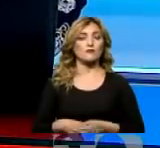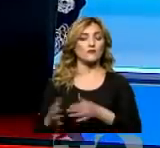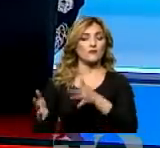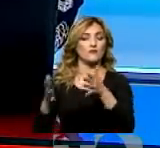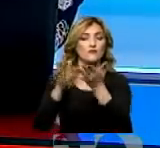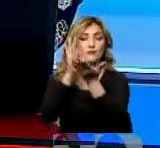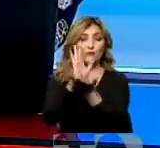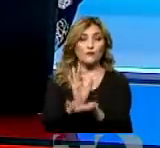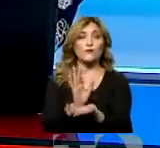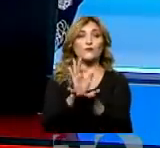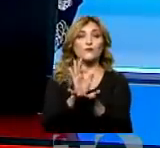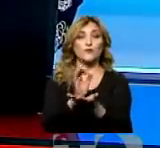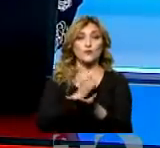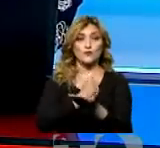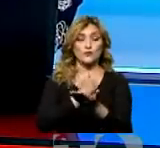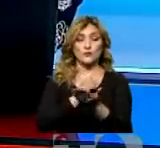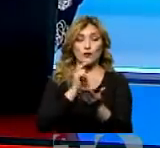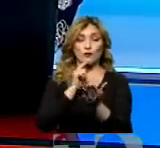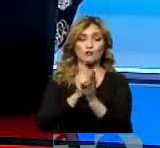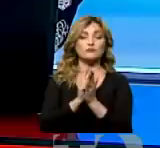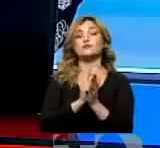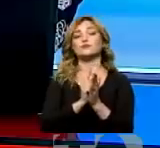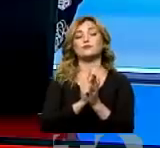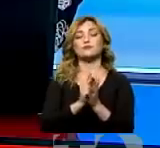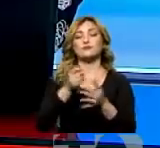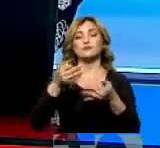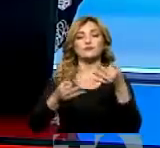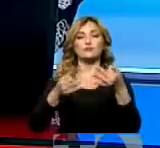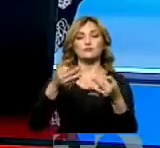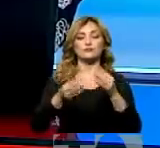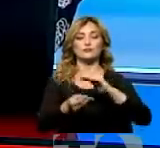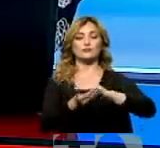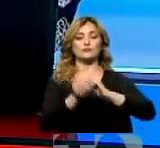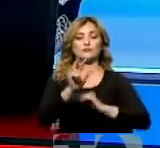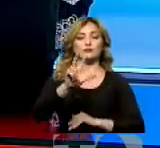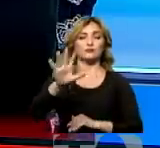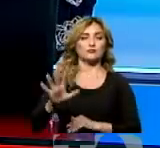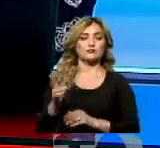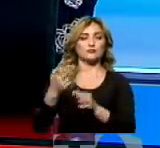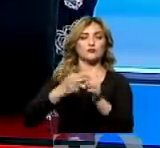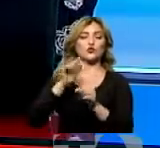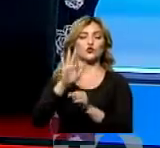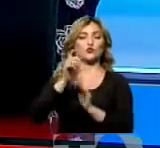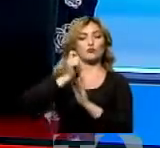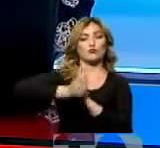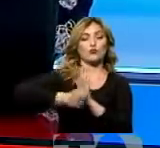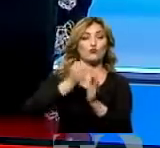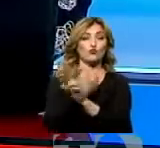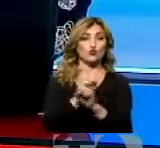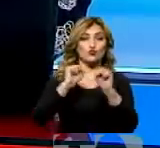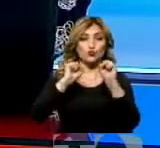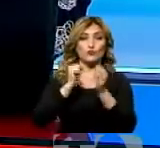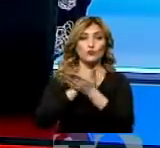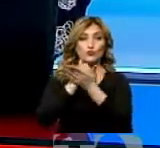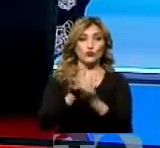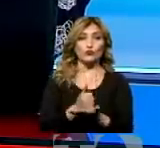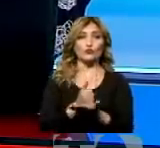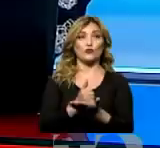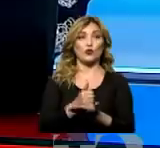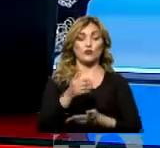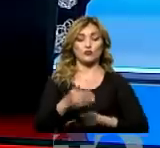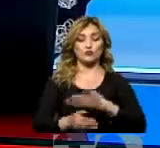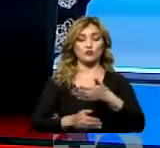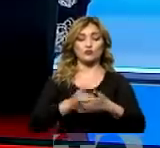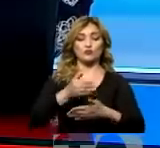Los testimonios de los propios acusados en el juicio del caso Sobornos y las actuaciones de sus defensas ayudan a dar forma al